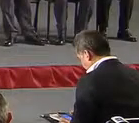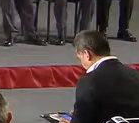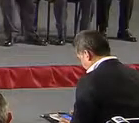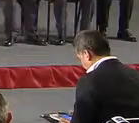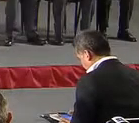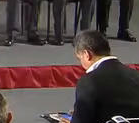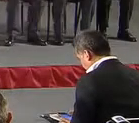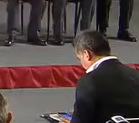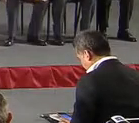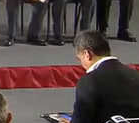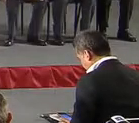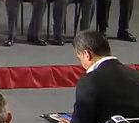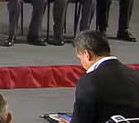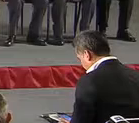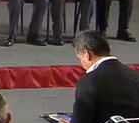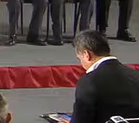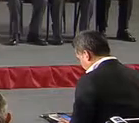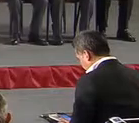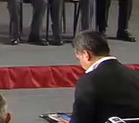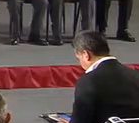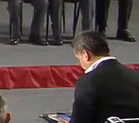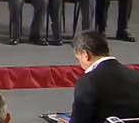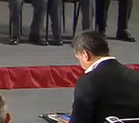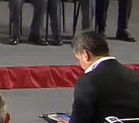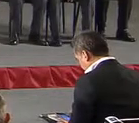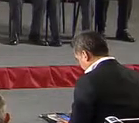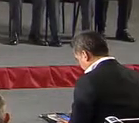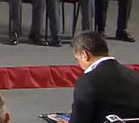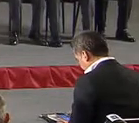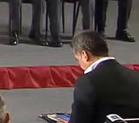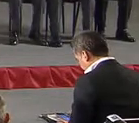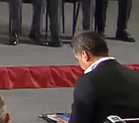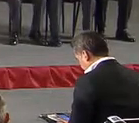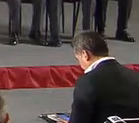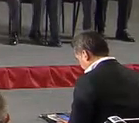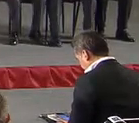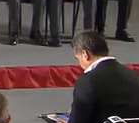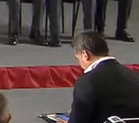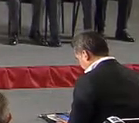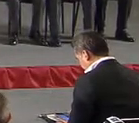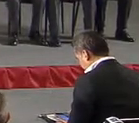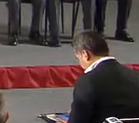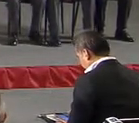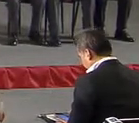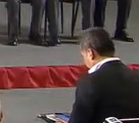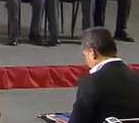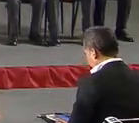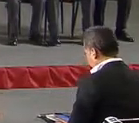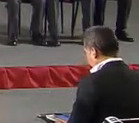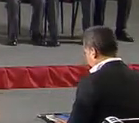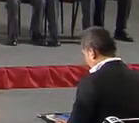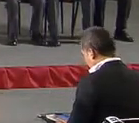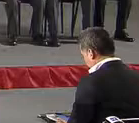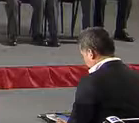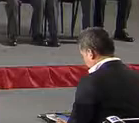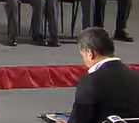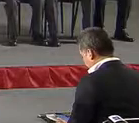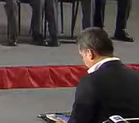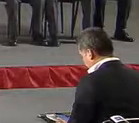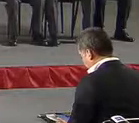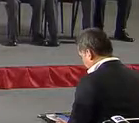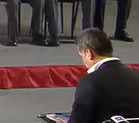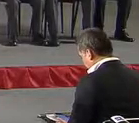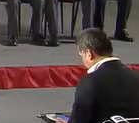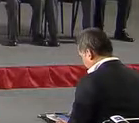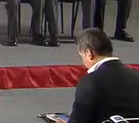En primer lugar, quisiéramos felicitar a todas las maestras y maestros de México que estuvieron las dos últimas